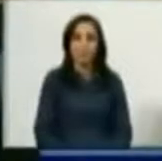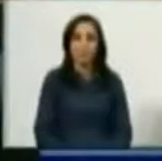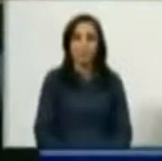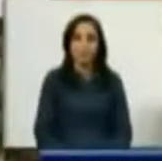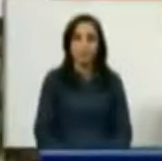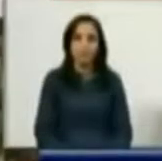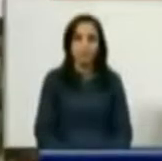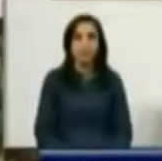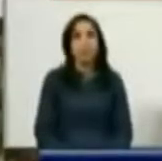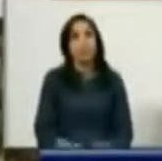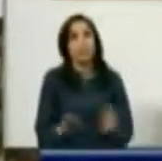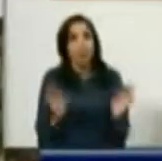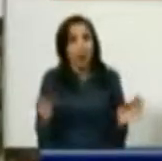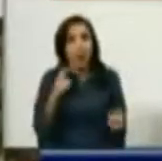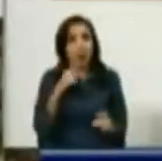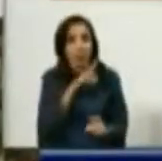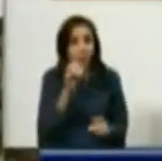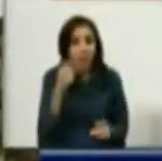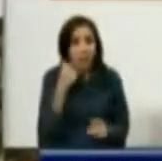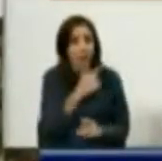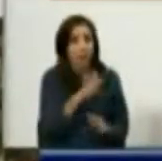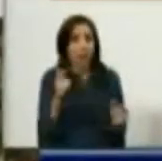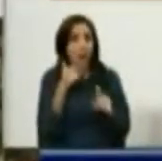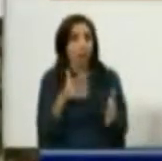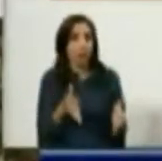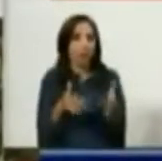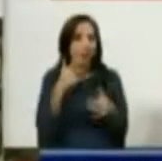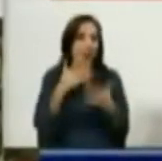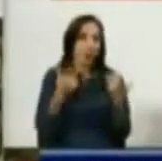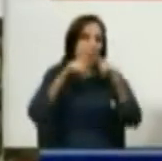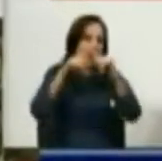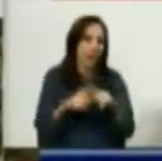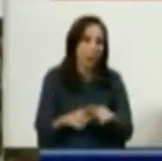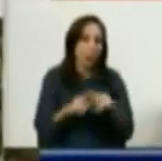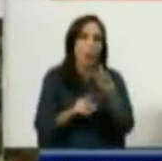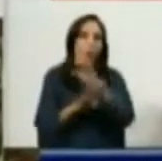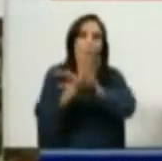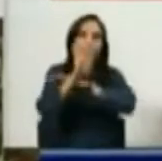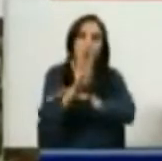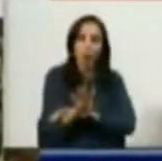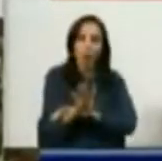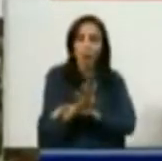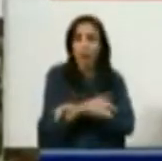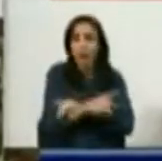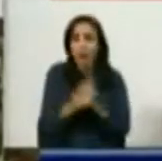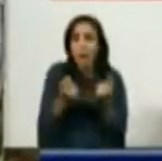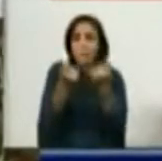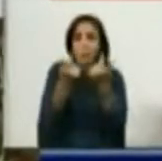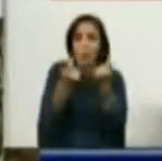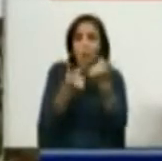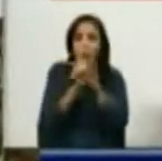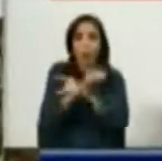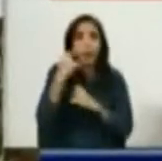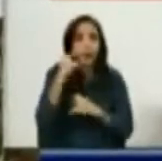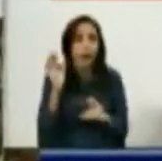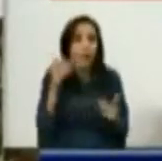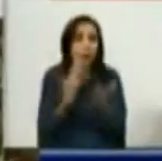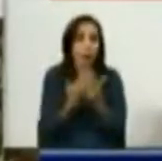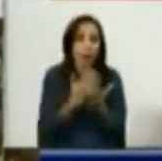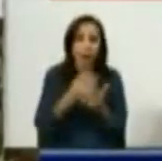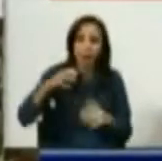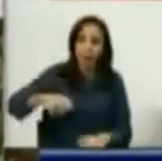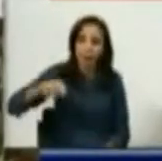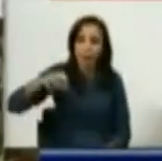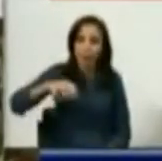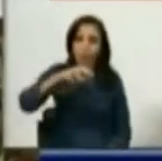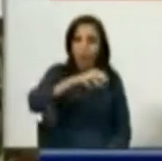que dijeron que iban a ganar quedaron con cuatro y de Chiripa y vayan a ver los estados cómo lo están están